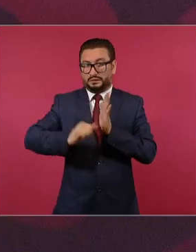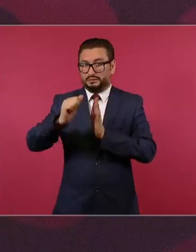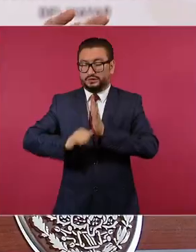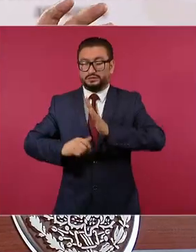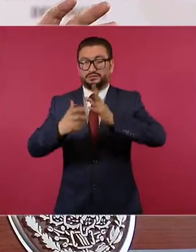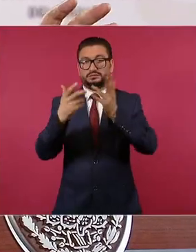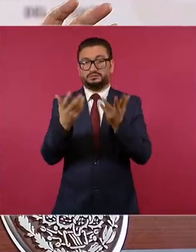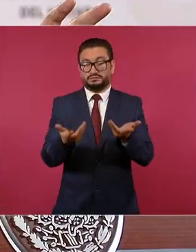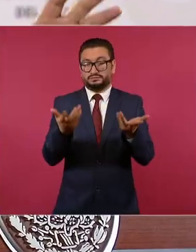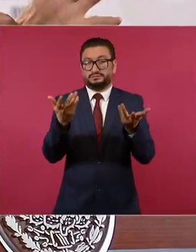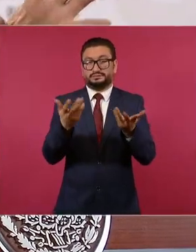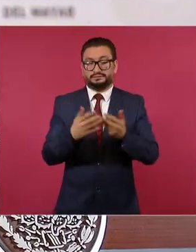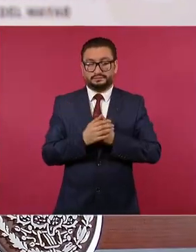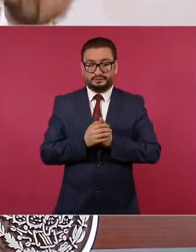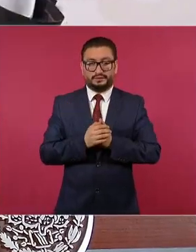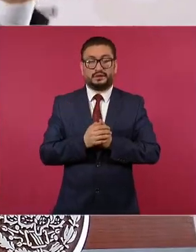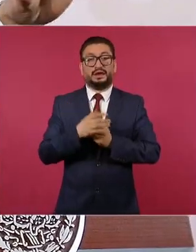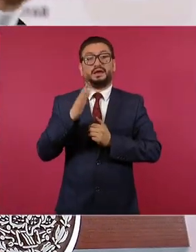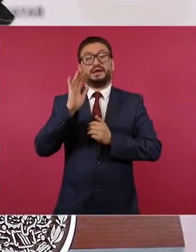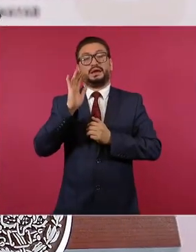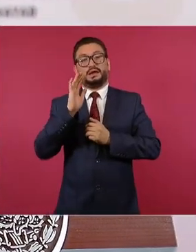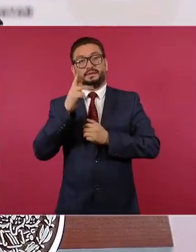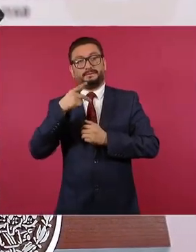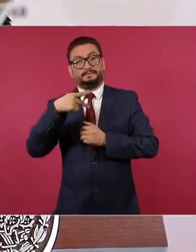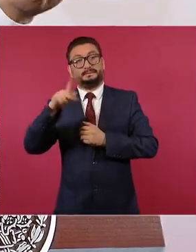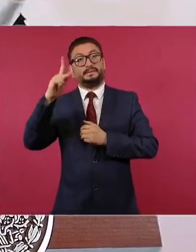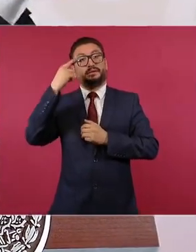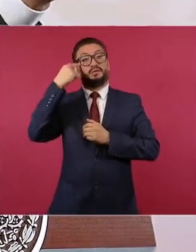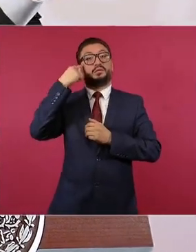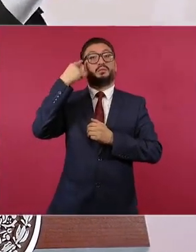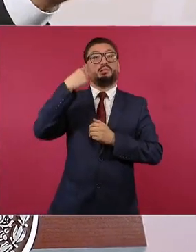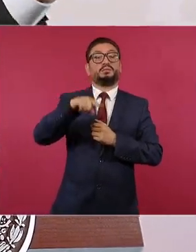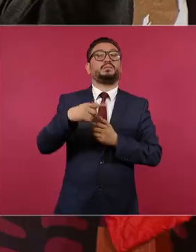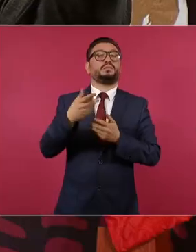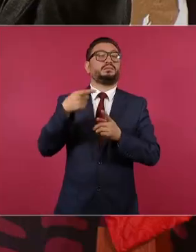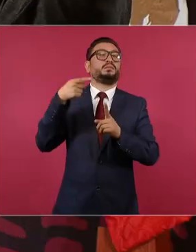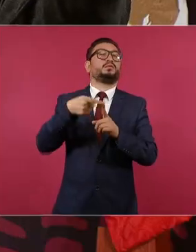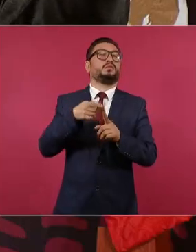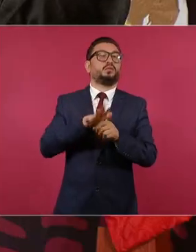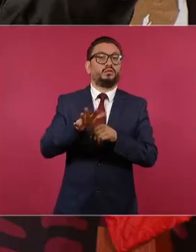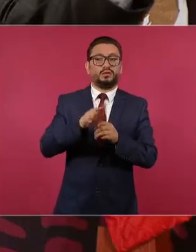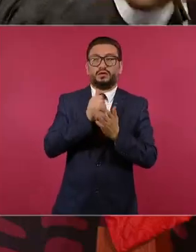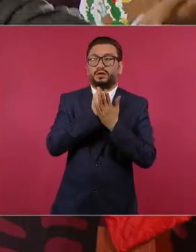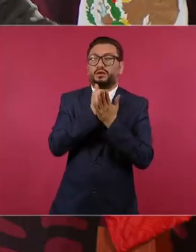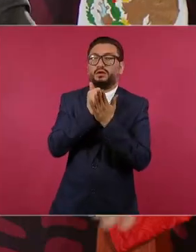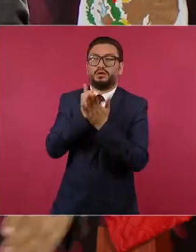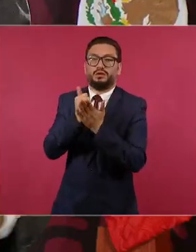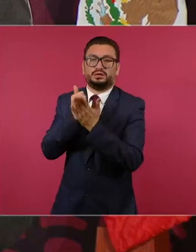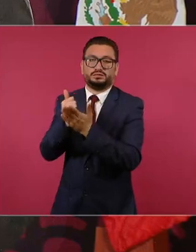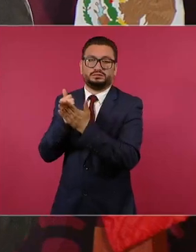Entonces, pero es para ayudar a